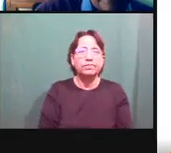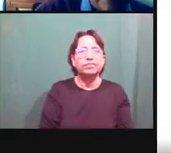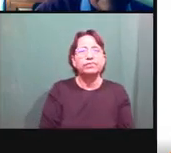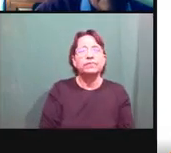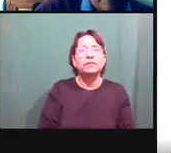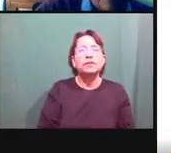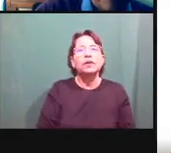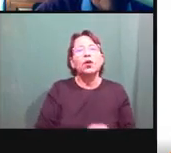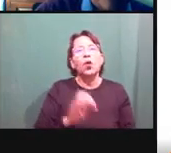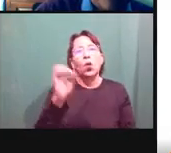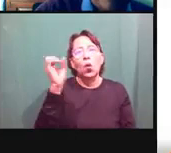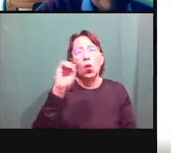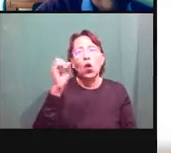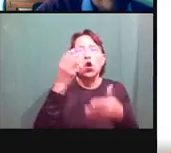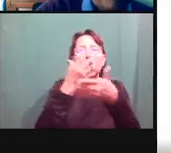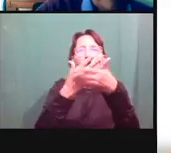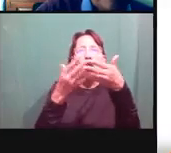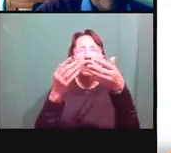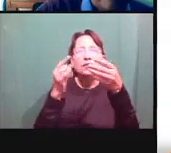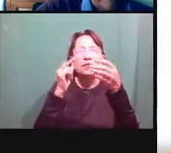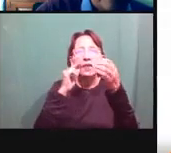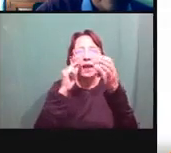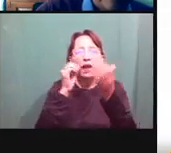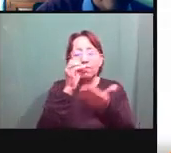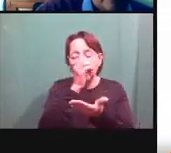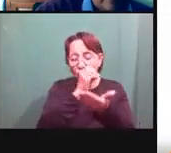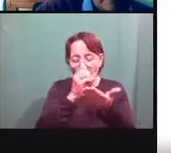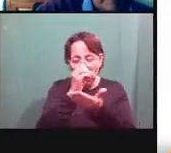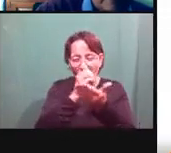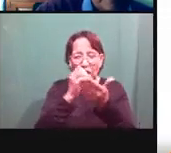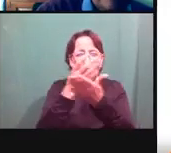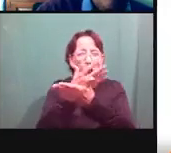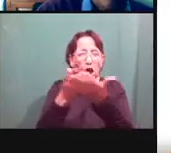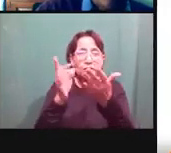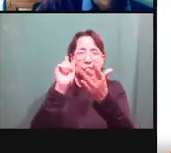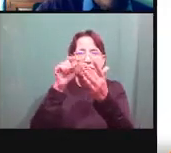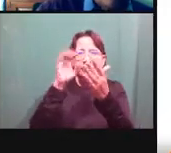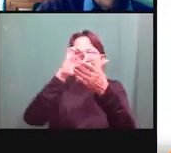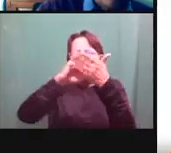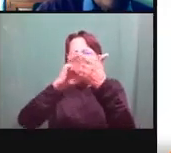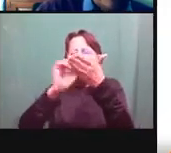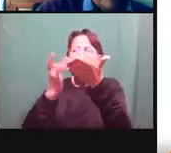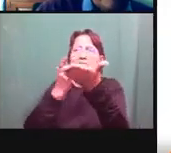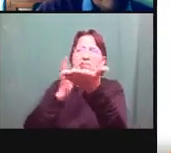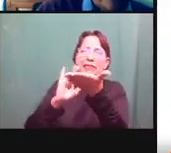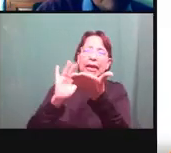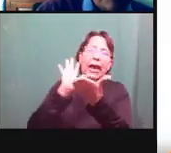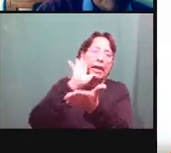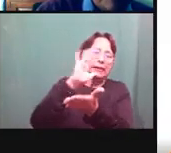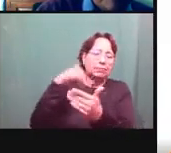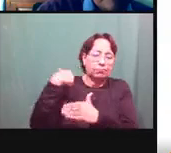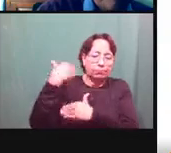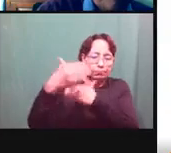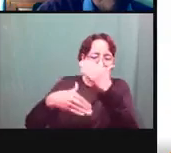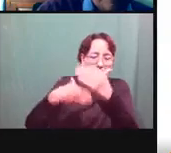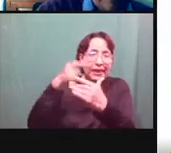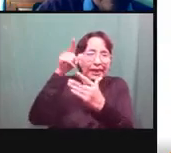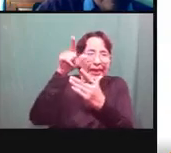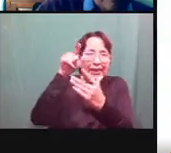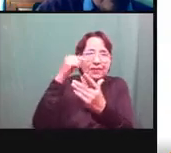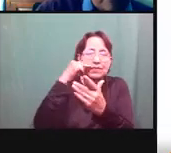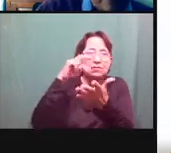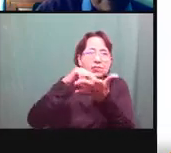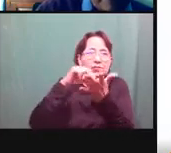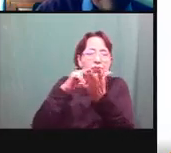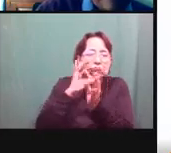eliminación de agentes biológicos que se desarrollan a partir de los nutrientes. Todo esto son procesos que llamamos de conservación.